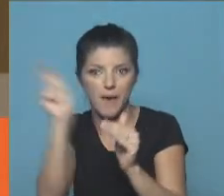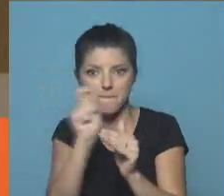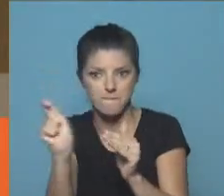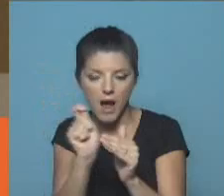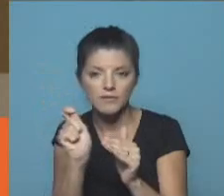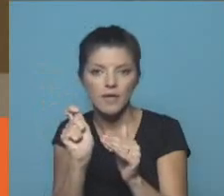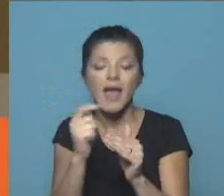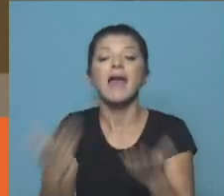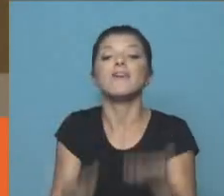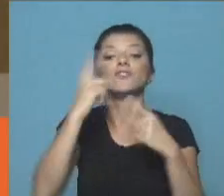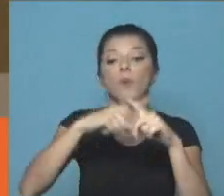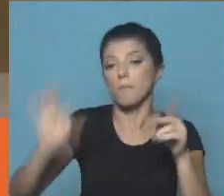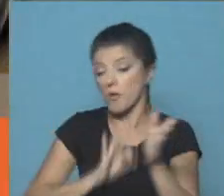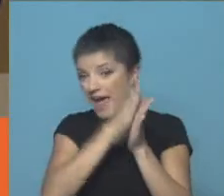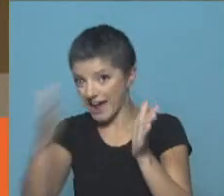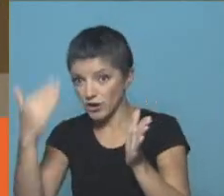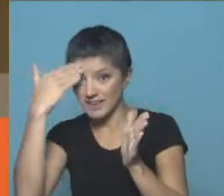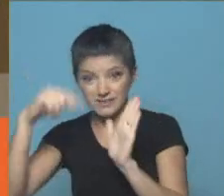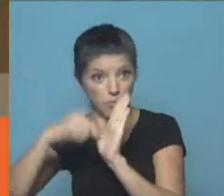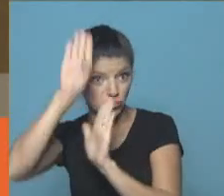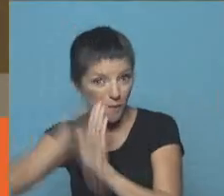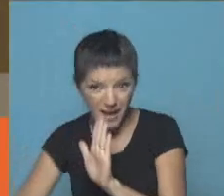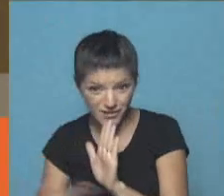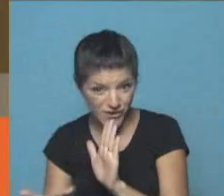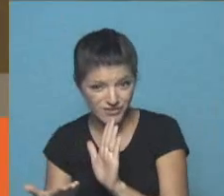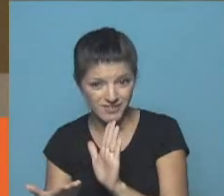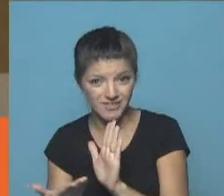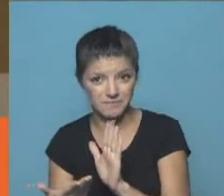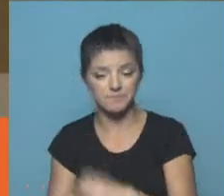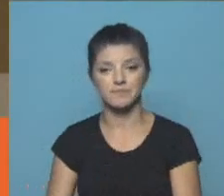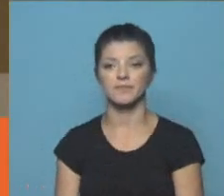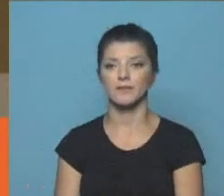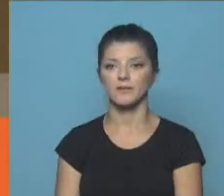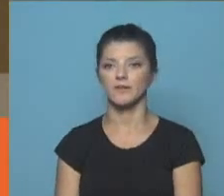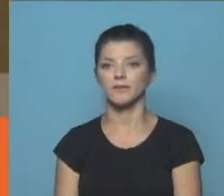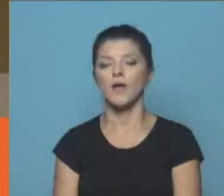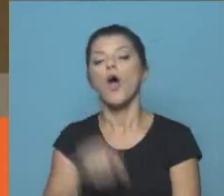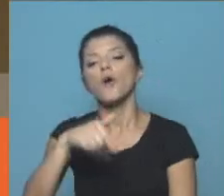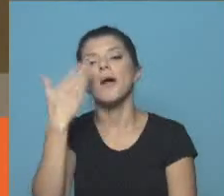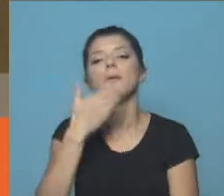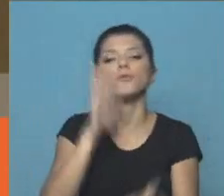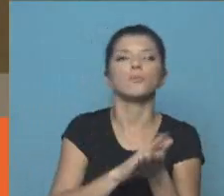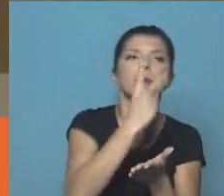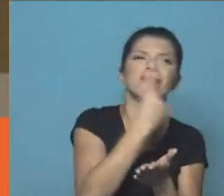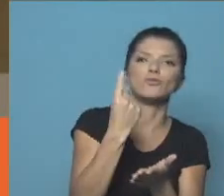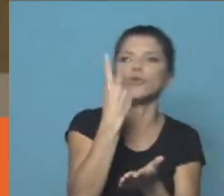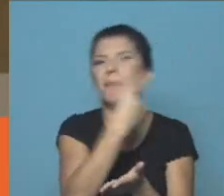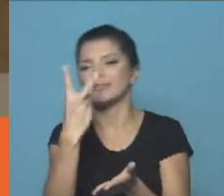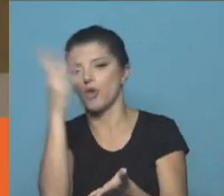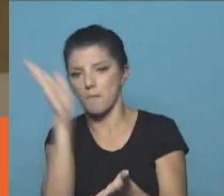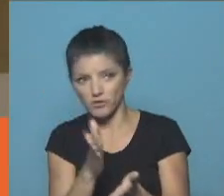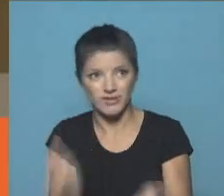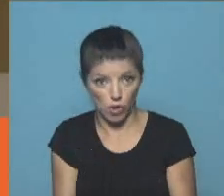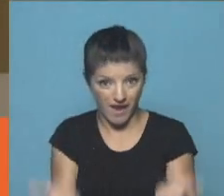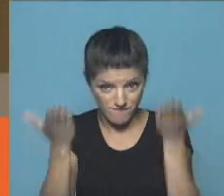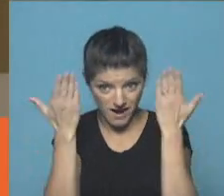inflación interanual en 15 puntos. Así que quedó atrás aquello. Hoy estamos en el rango del 21-22% de